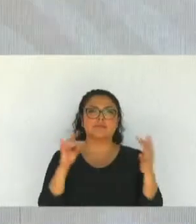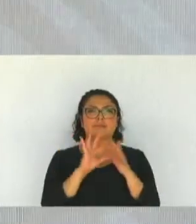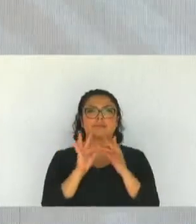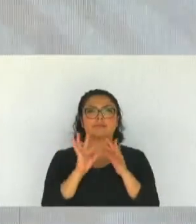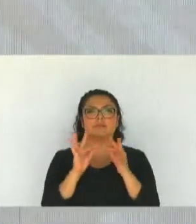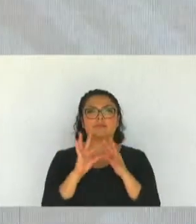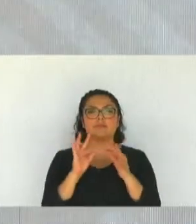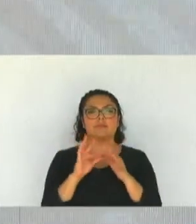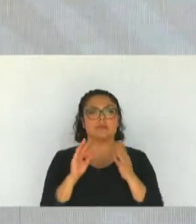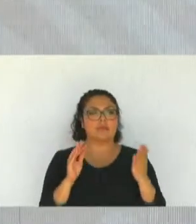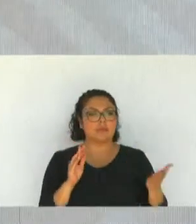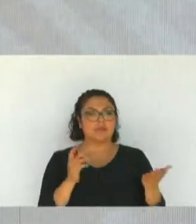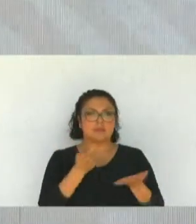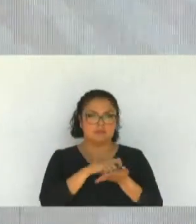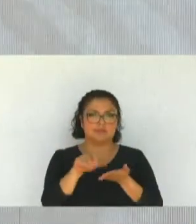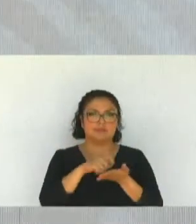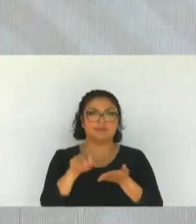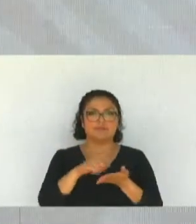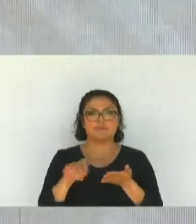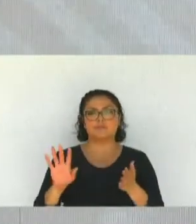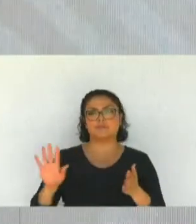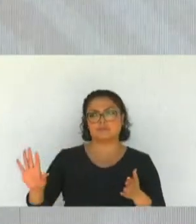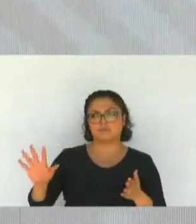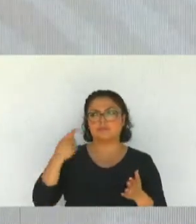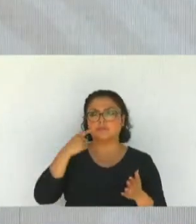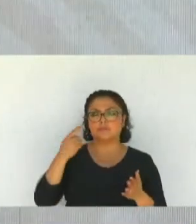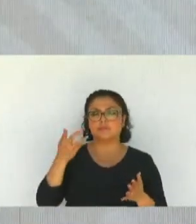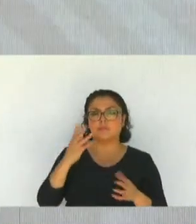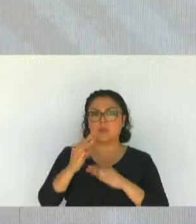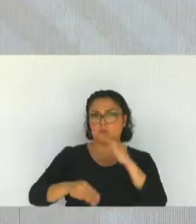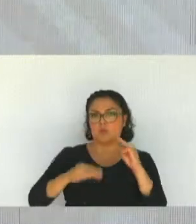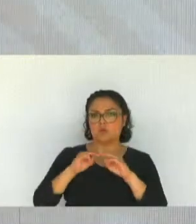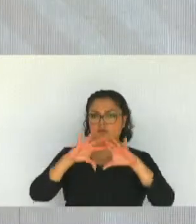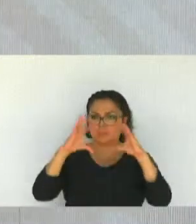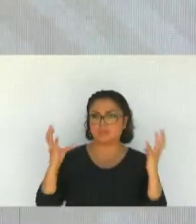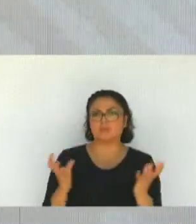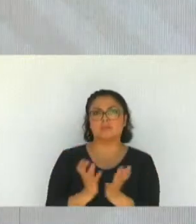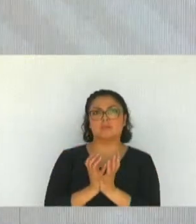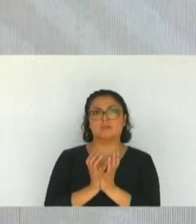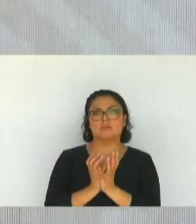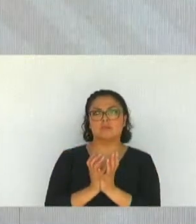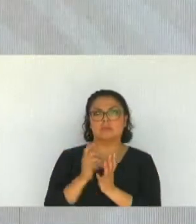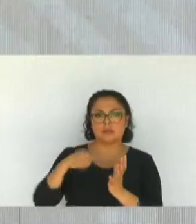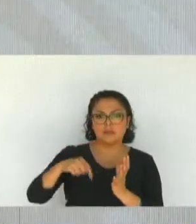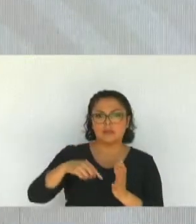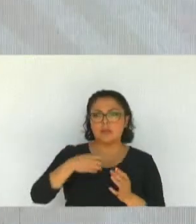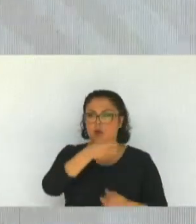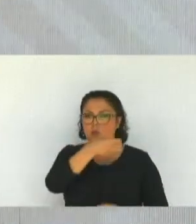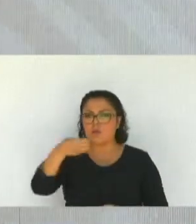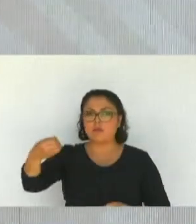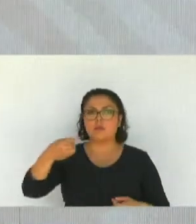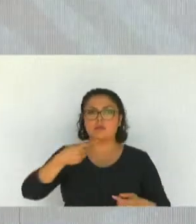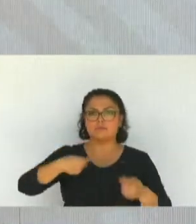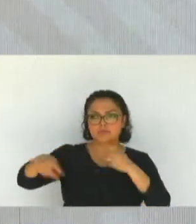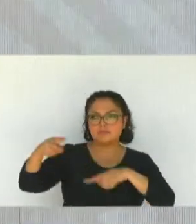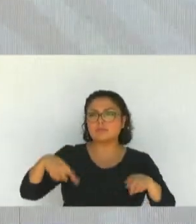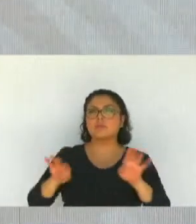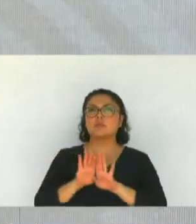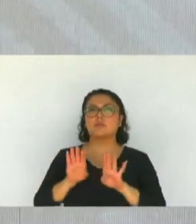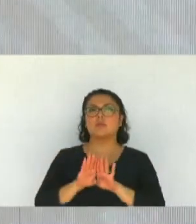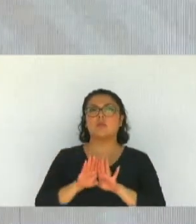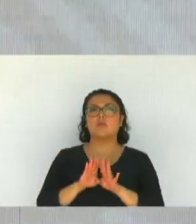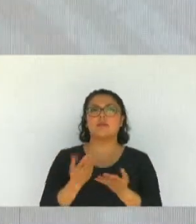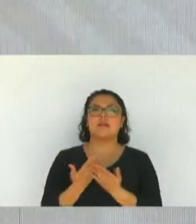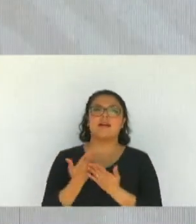del orden mundial, como lo conocemos hoy, tiene más que ver con lo que pasó en la posguerra, después de la Segunda Guerra Mundial, que con el